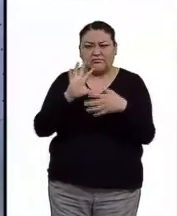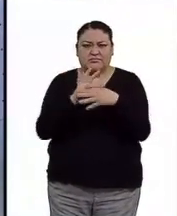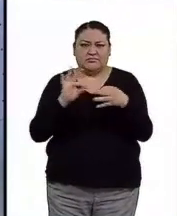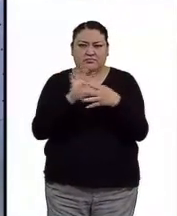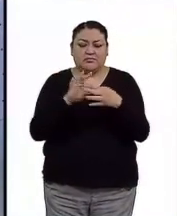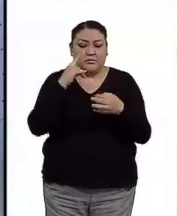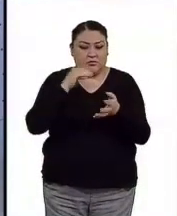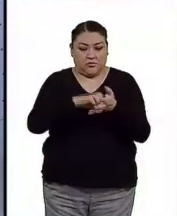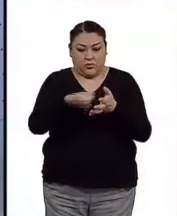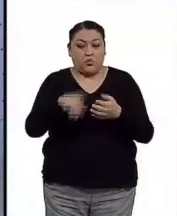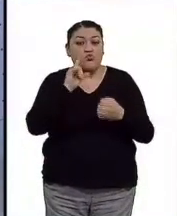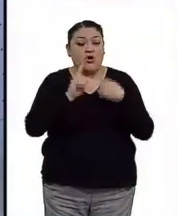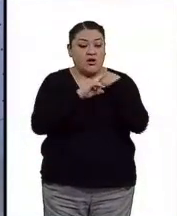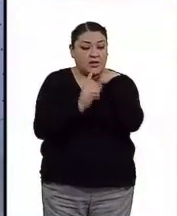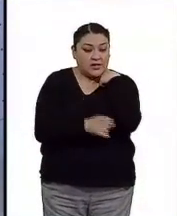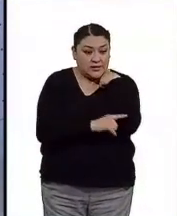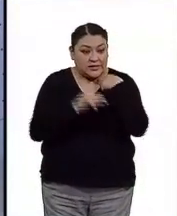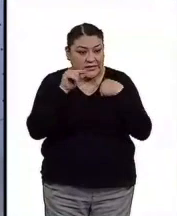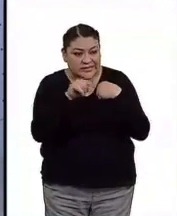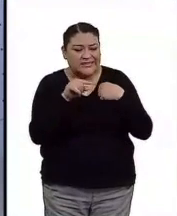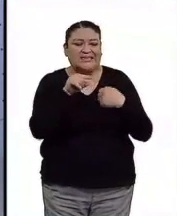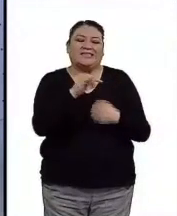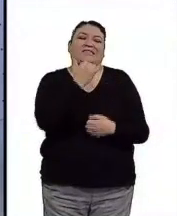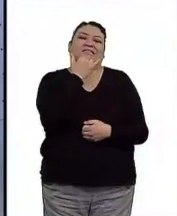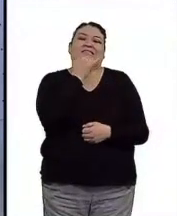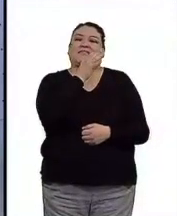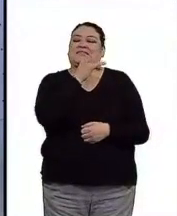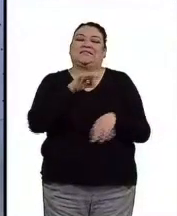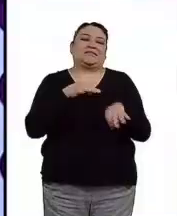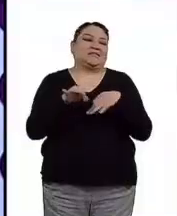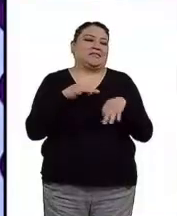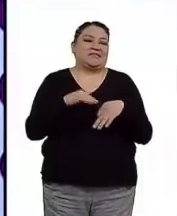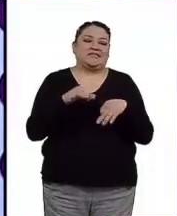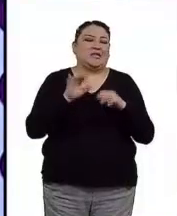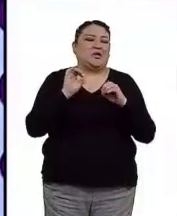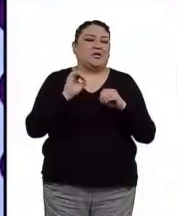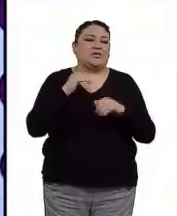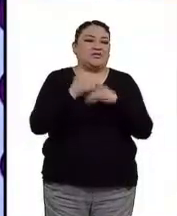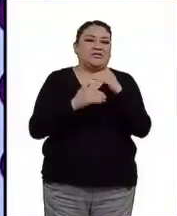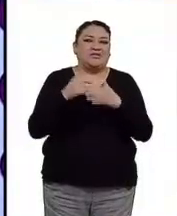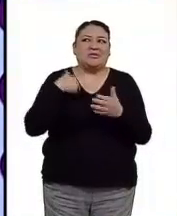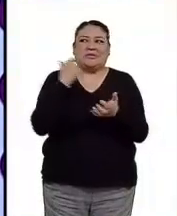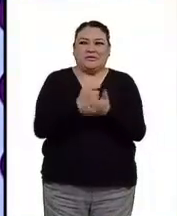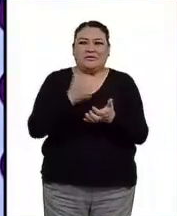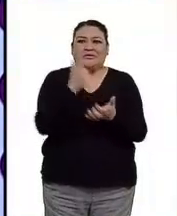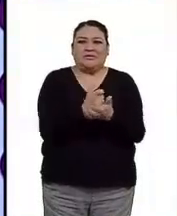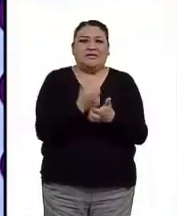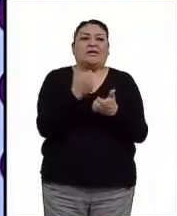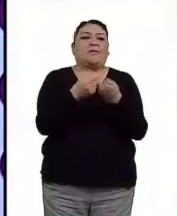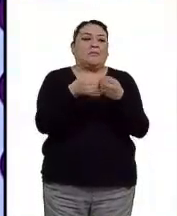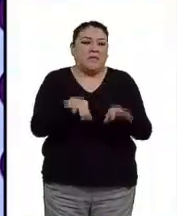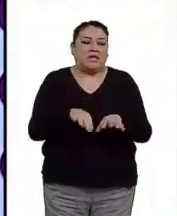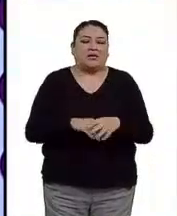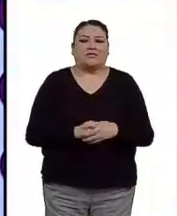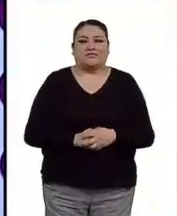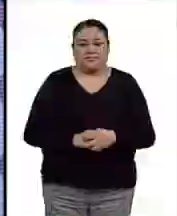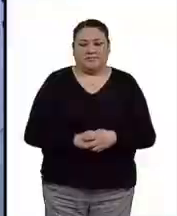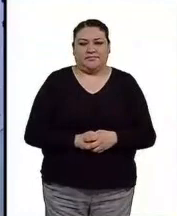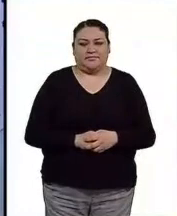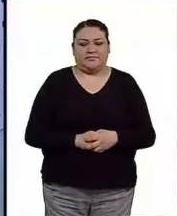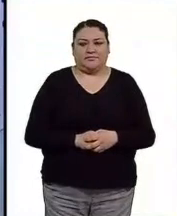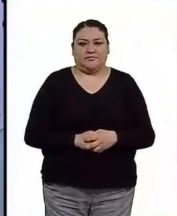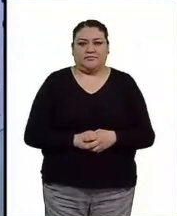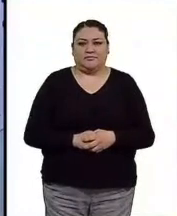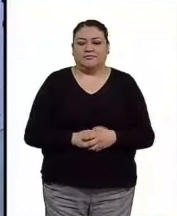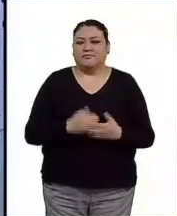que una mujer embarazada no puede realizar ciertos trabajos o va a generar costos desproporcionados a la empresa. Ok, muchas gracias. Bueno, sobre